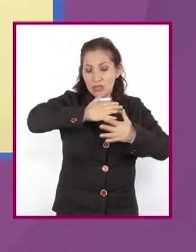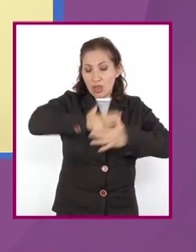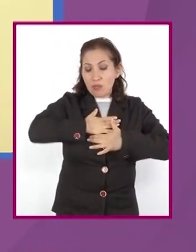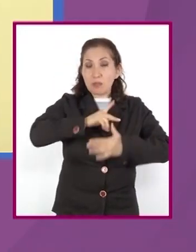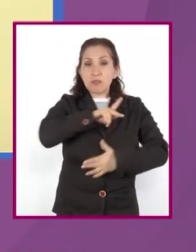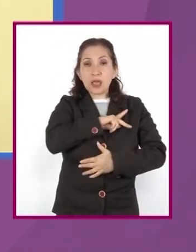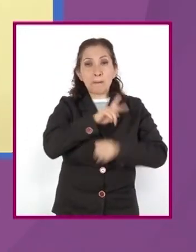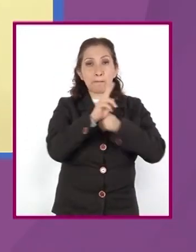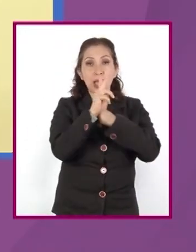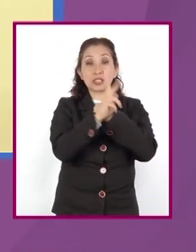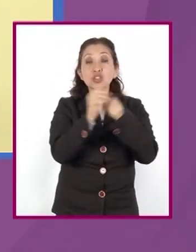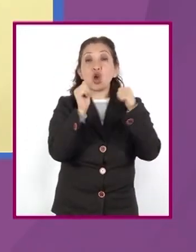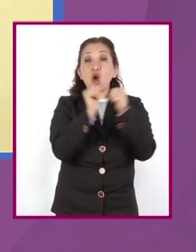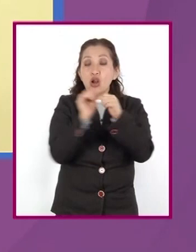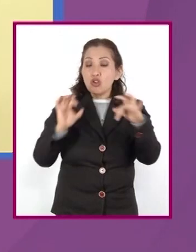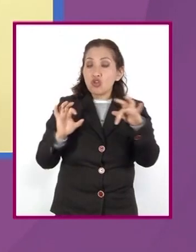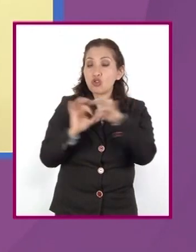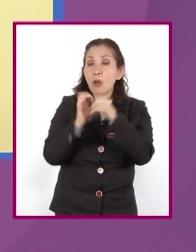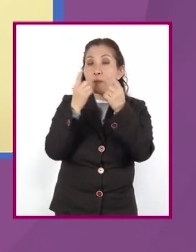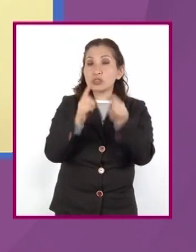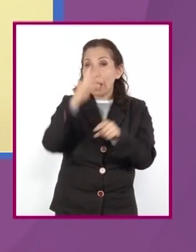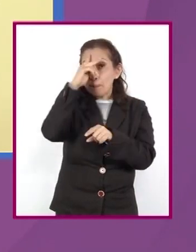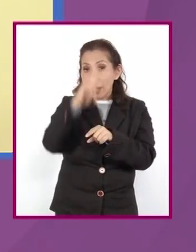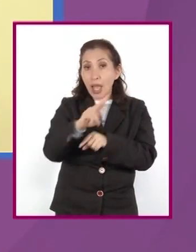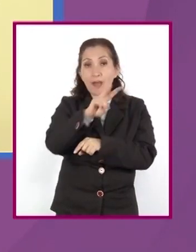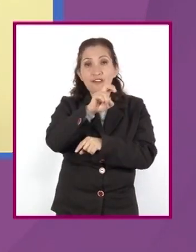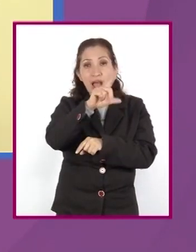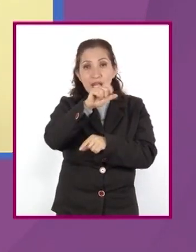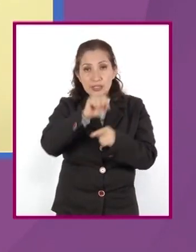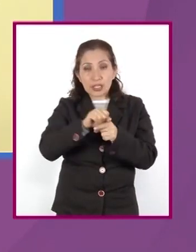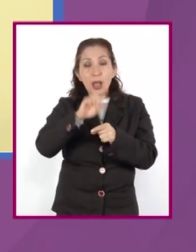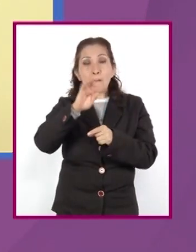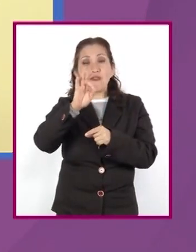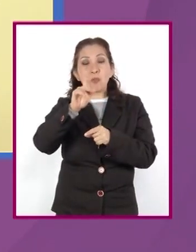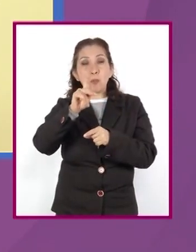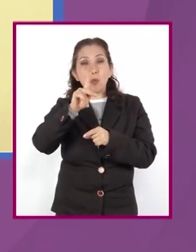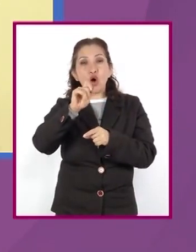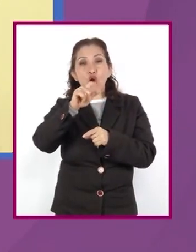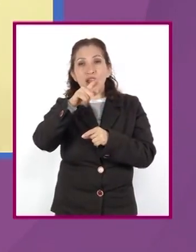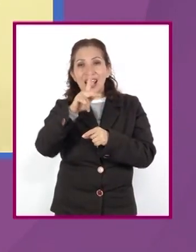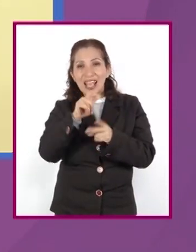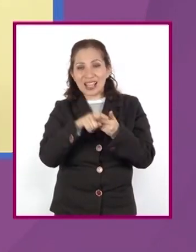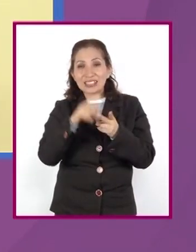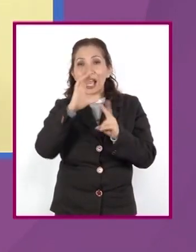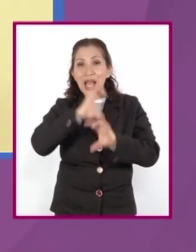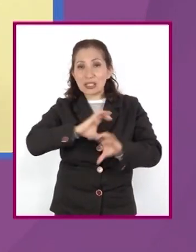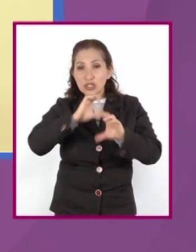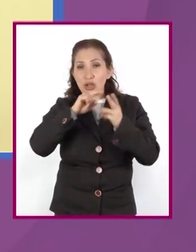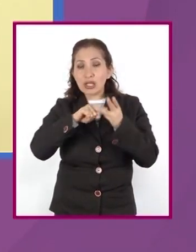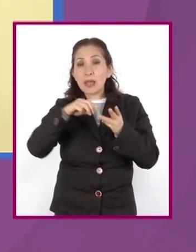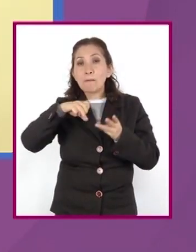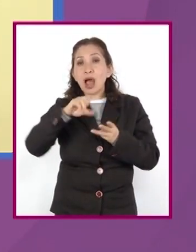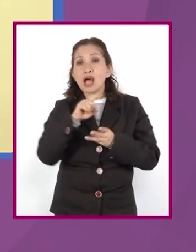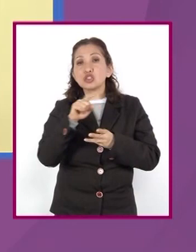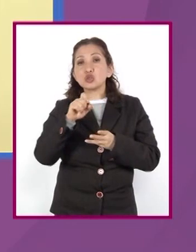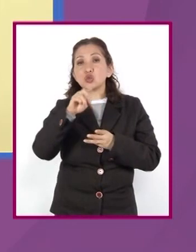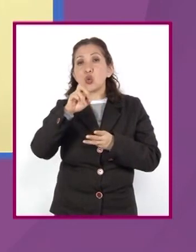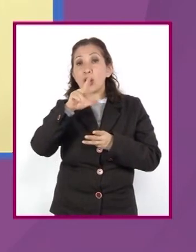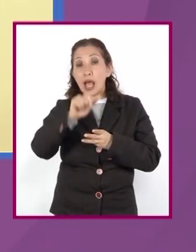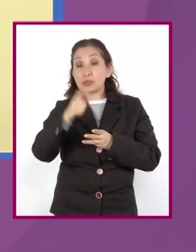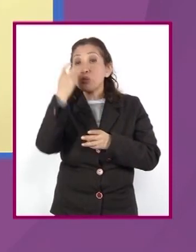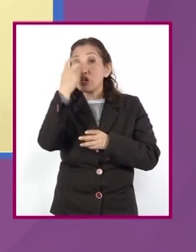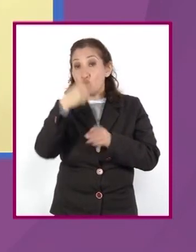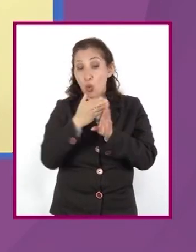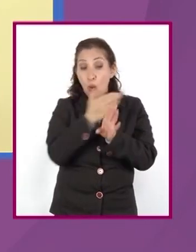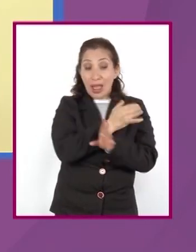a través de la música mexicana, como valses, polcas, canciones y mazurcas. Para ello, se